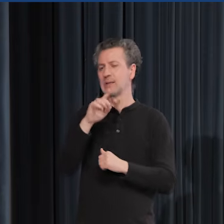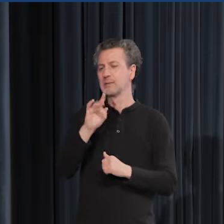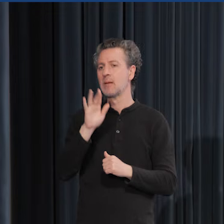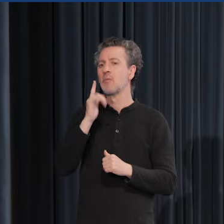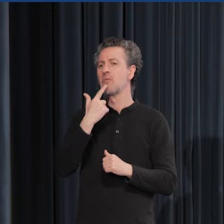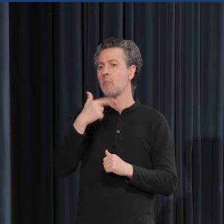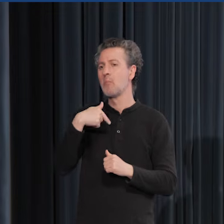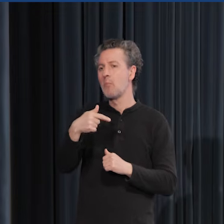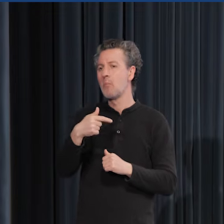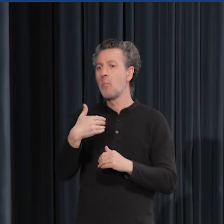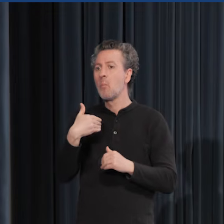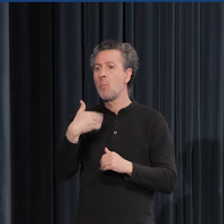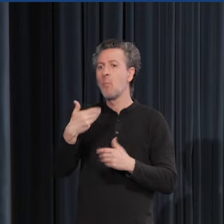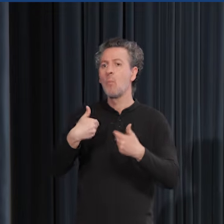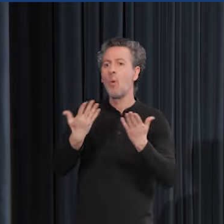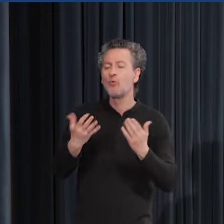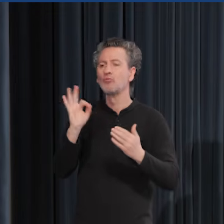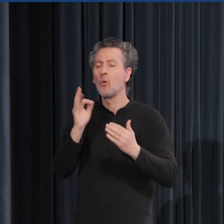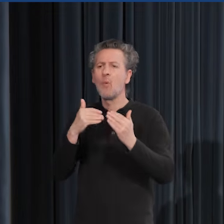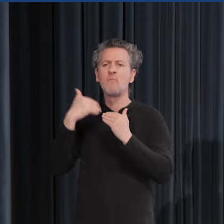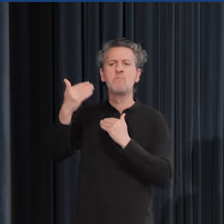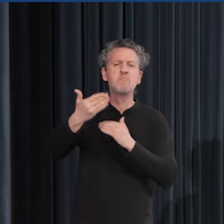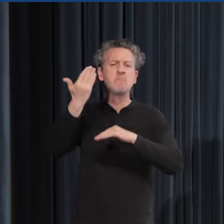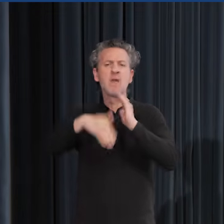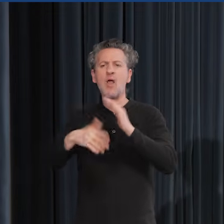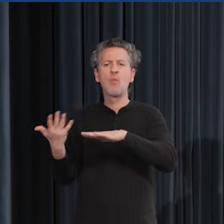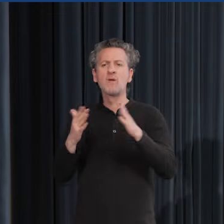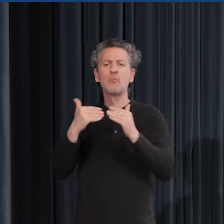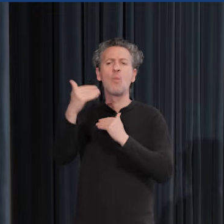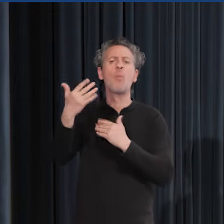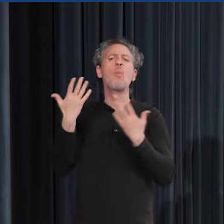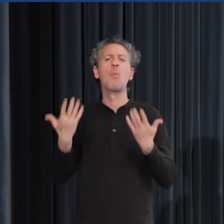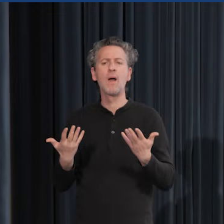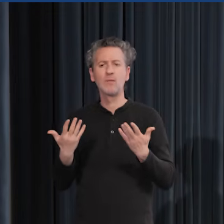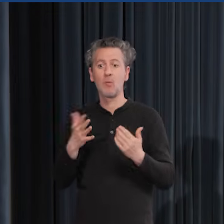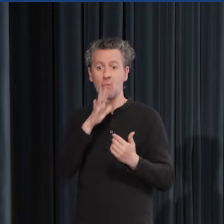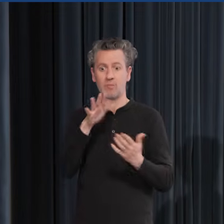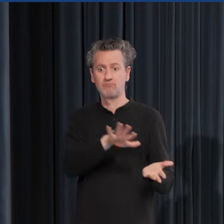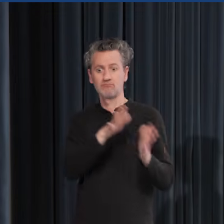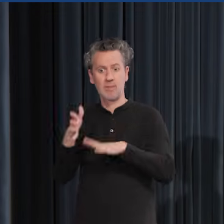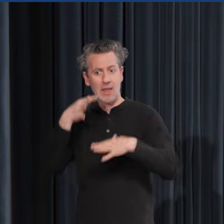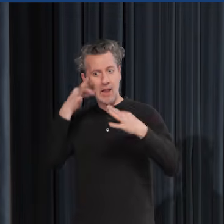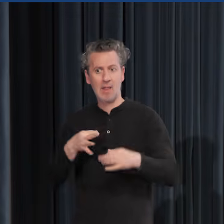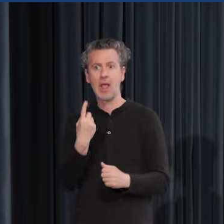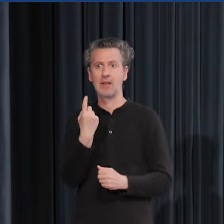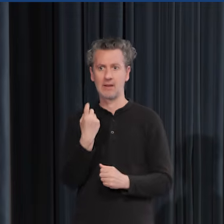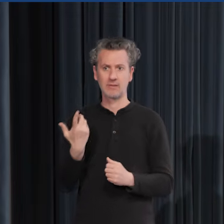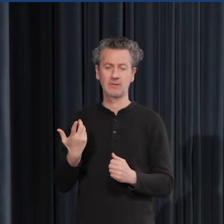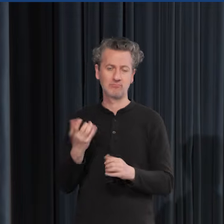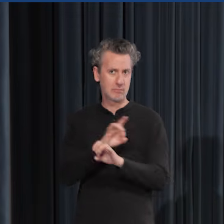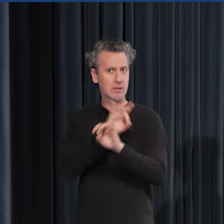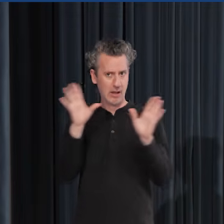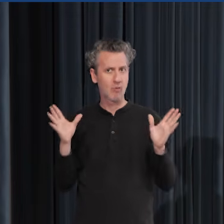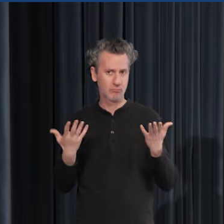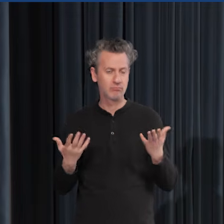desarrollarse pronto? ¿Cuál es el plazo que...? Porque tiene que hacerse realidad, claro. Claro. Un